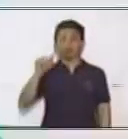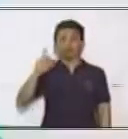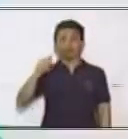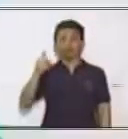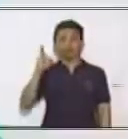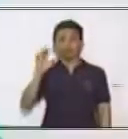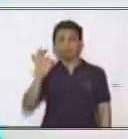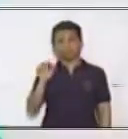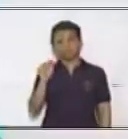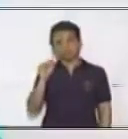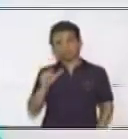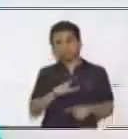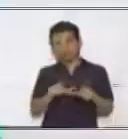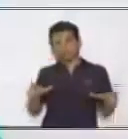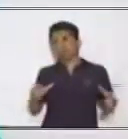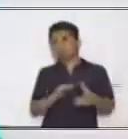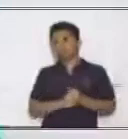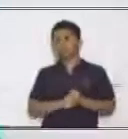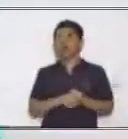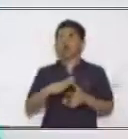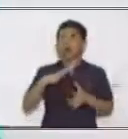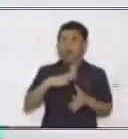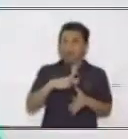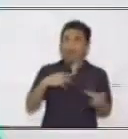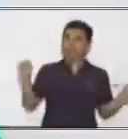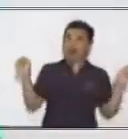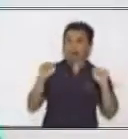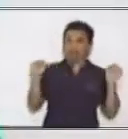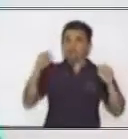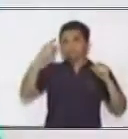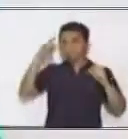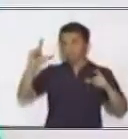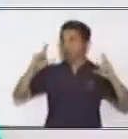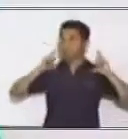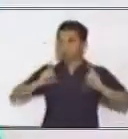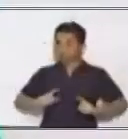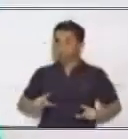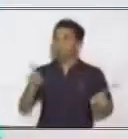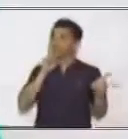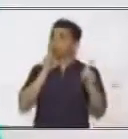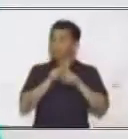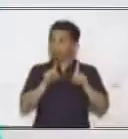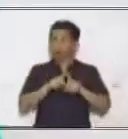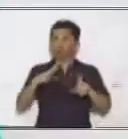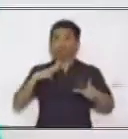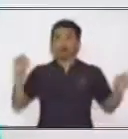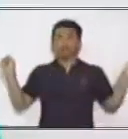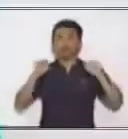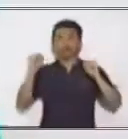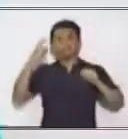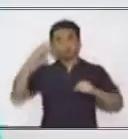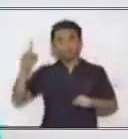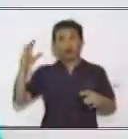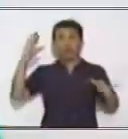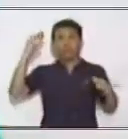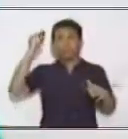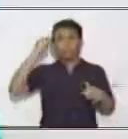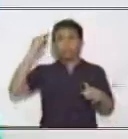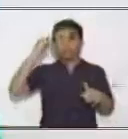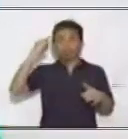Listos entonces, ahora ya saben, hay ejercicios para el cuerpo y también para la mente, y ahí entra la neurociencia.